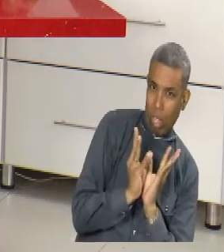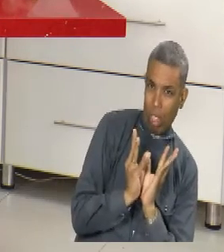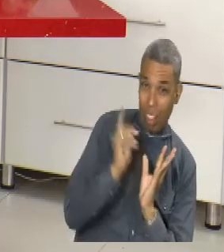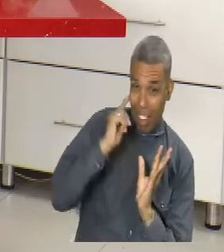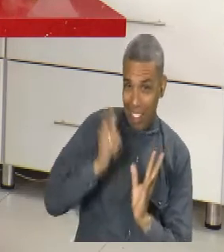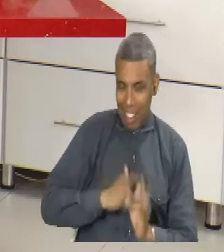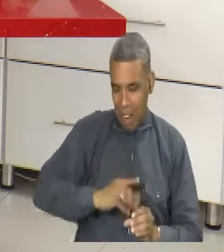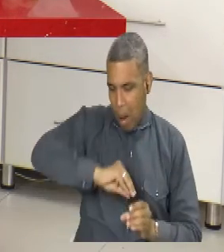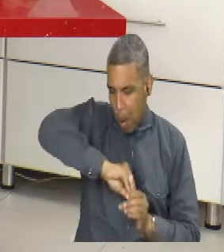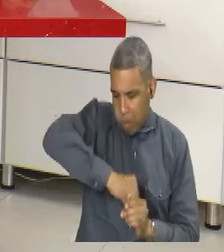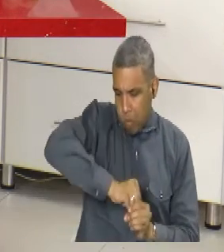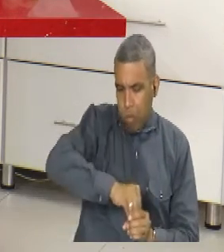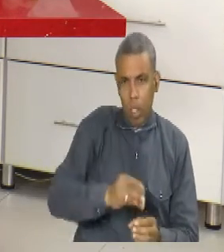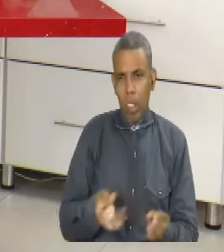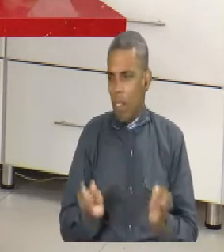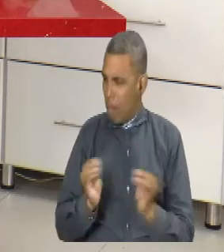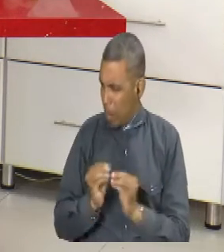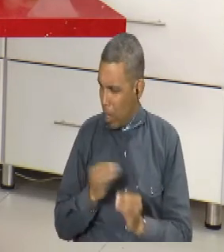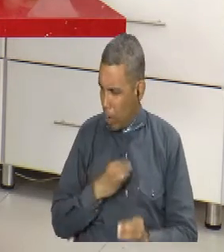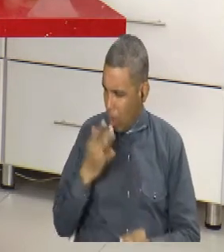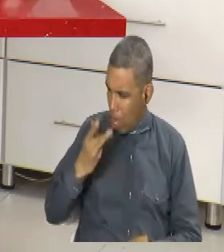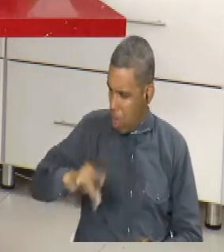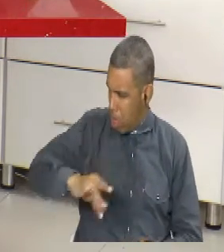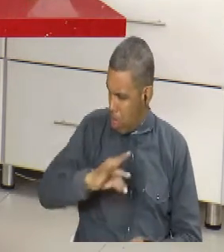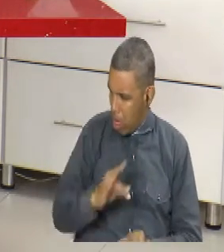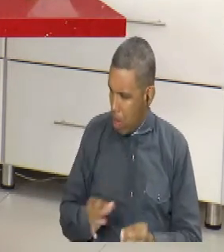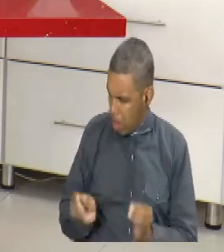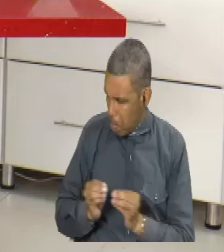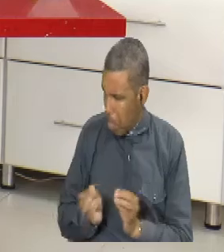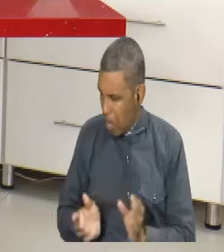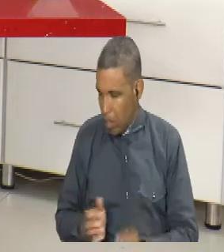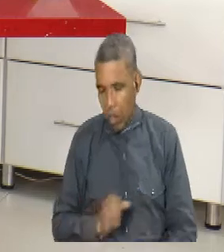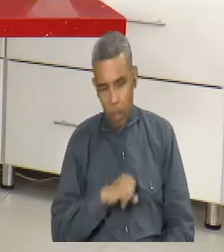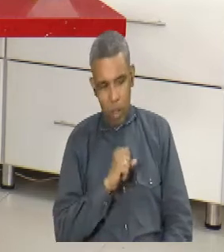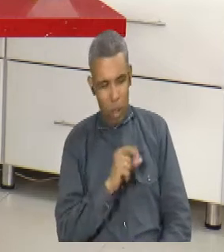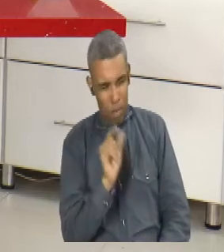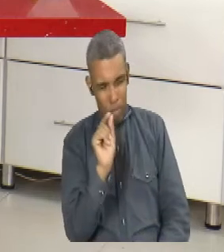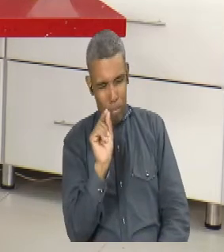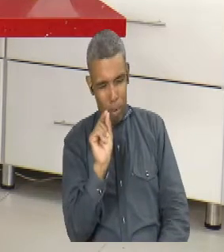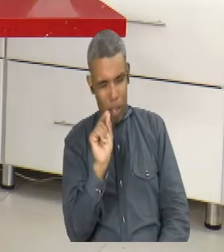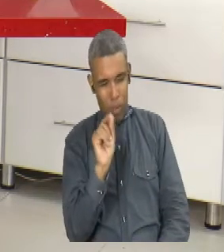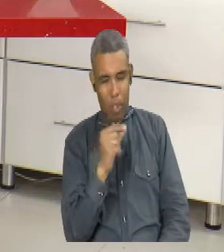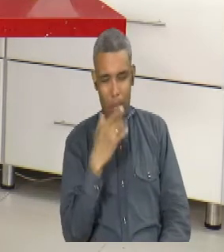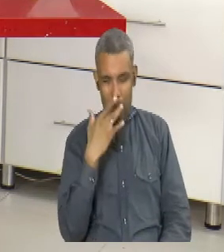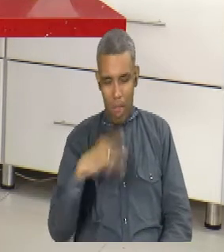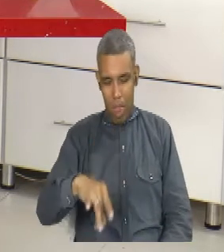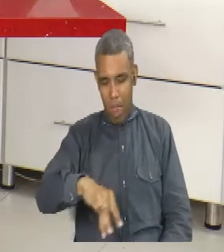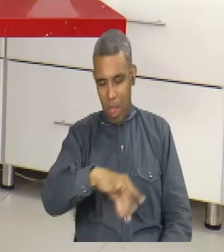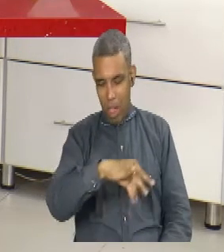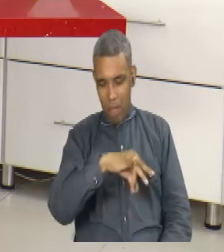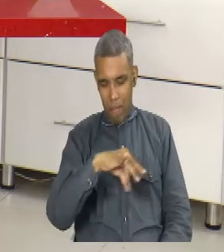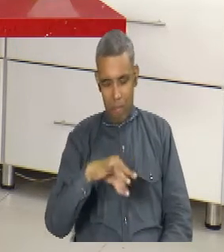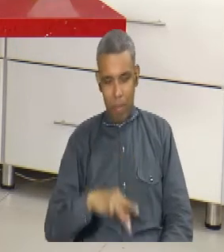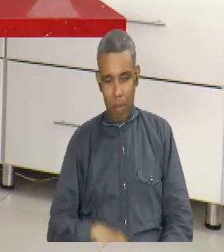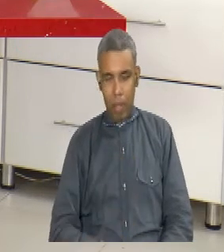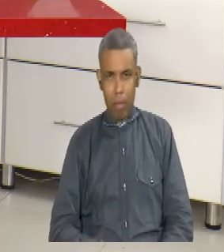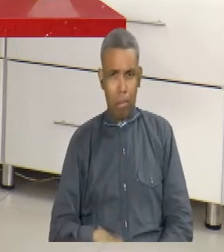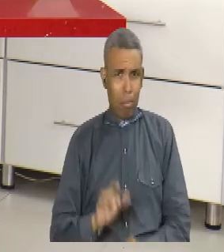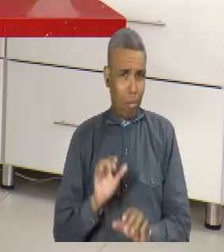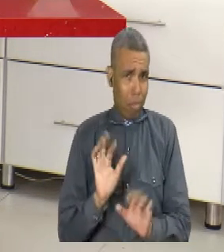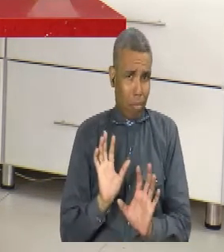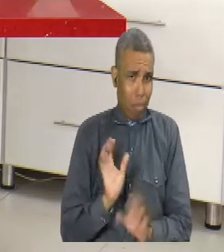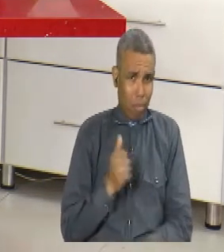limón? ¿Qué dirías? Yo le pondría un poquito de sal, pero No, dijimos que lo íbamos a hacer a gusto y paladar